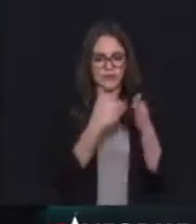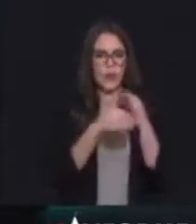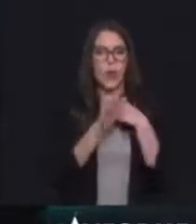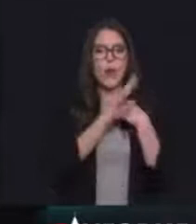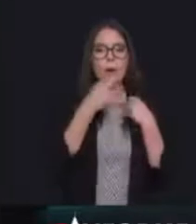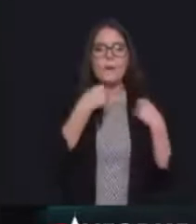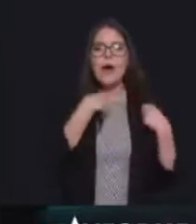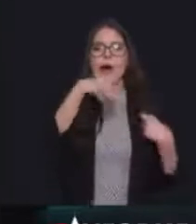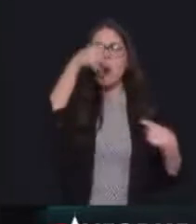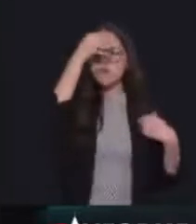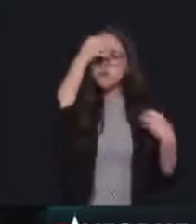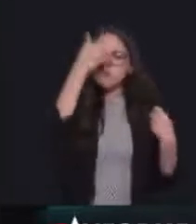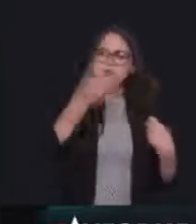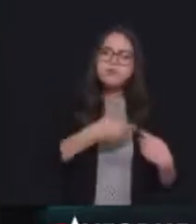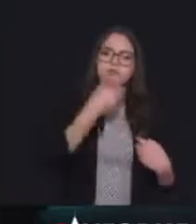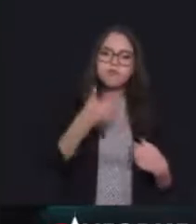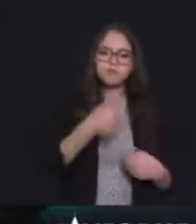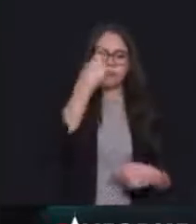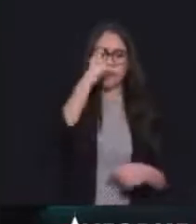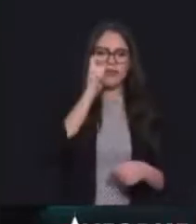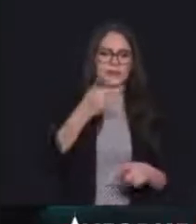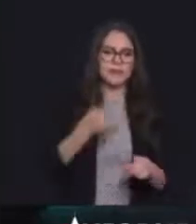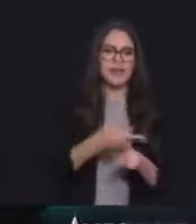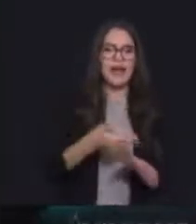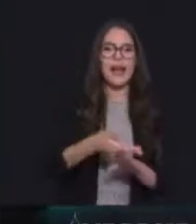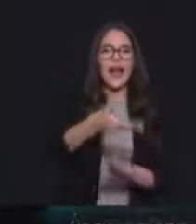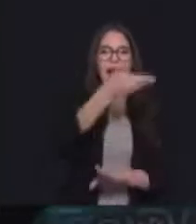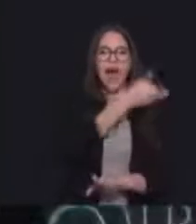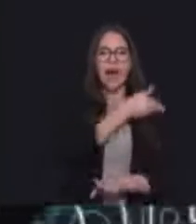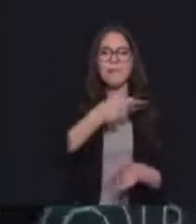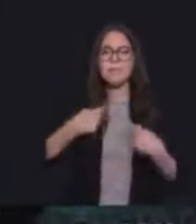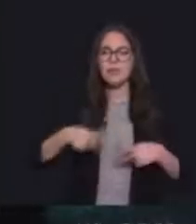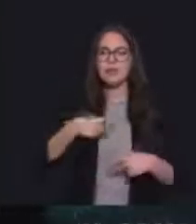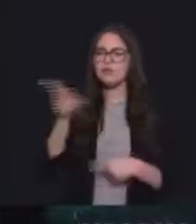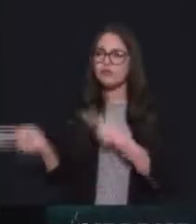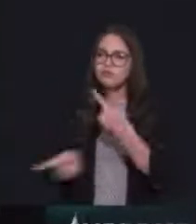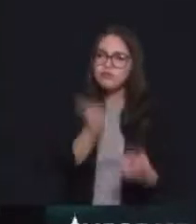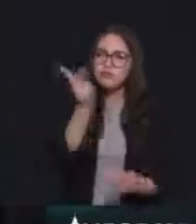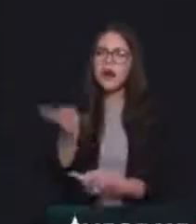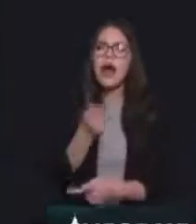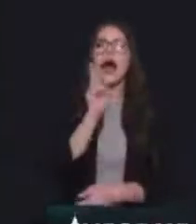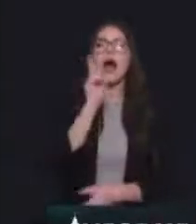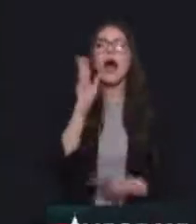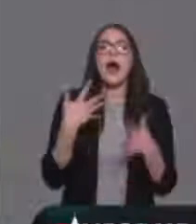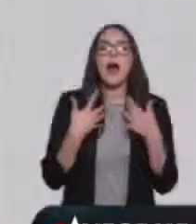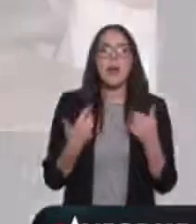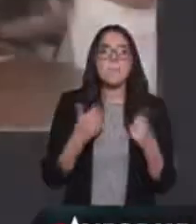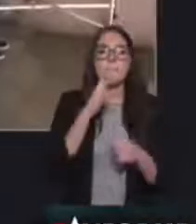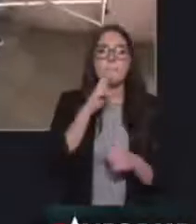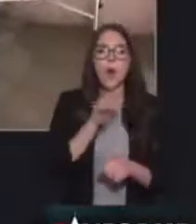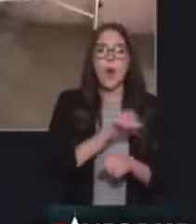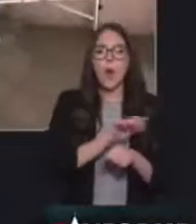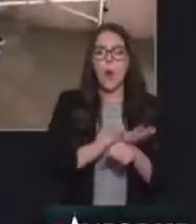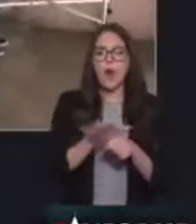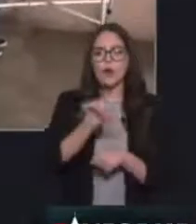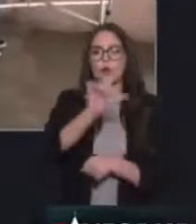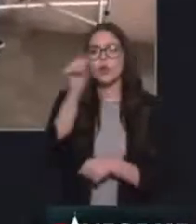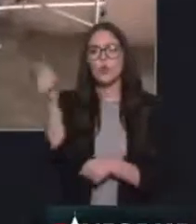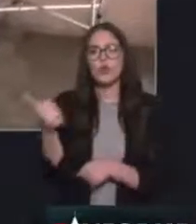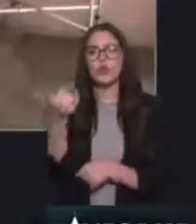aprendizajes en el proceso pasado de la consulta popular. Algunas de las cuestiones que se añaden también